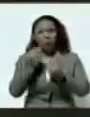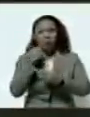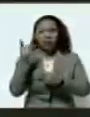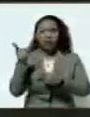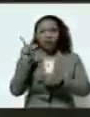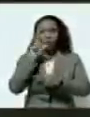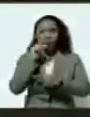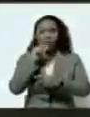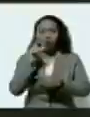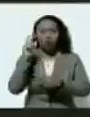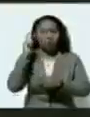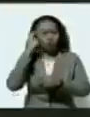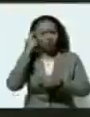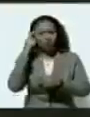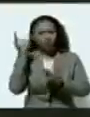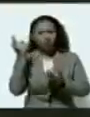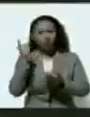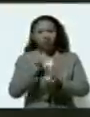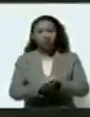tweet.